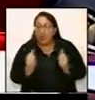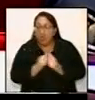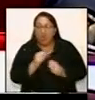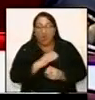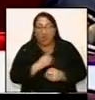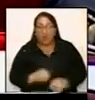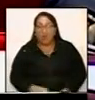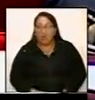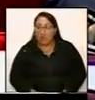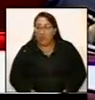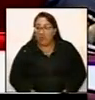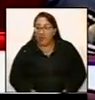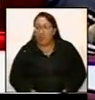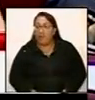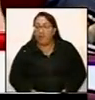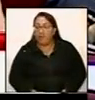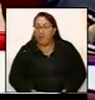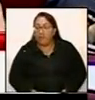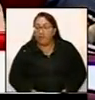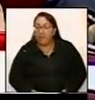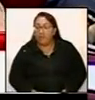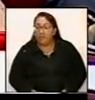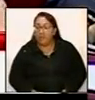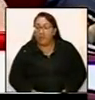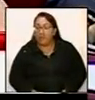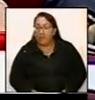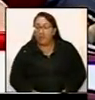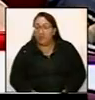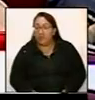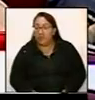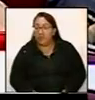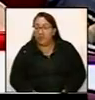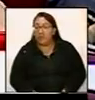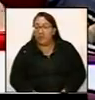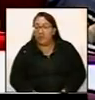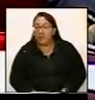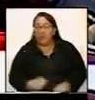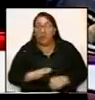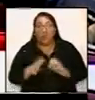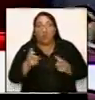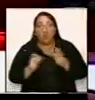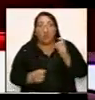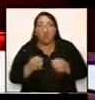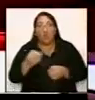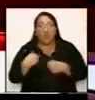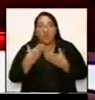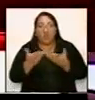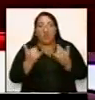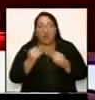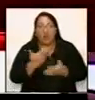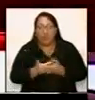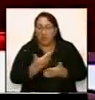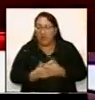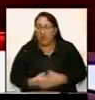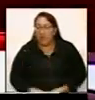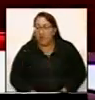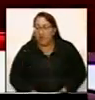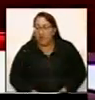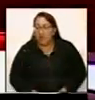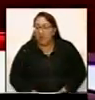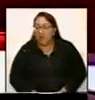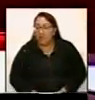Estado, evidentemente, como cualquier persona jurídica, tienen que dar cuenta de lo que están haciendo. Sí,